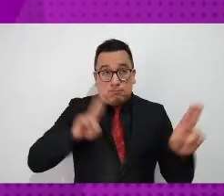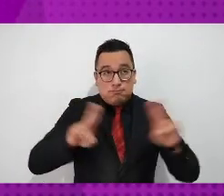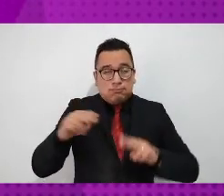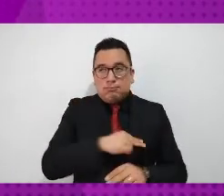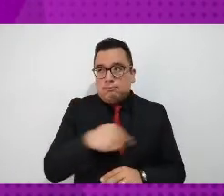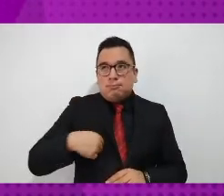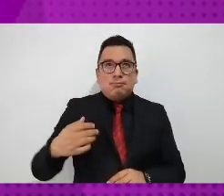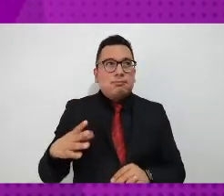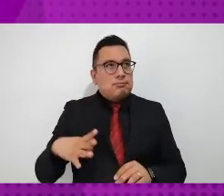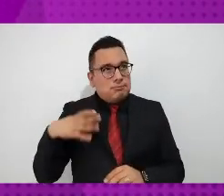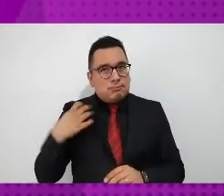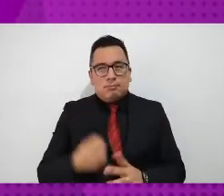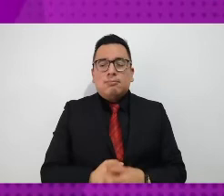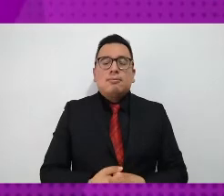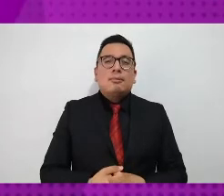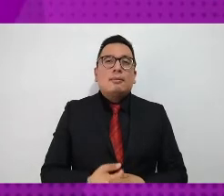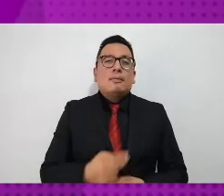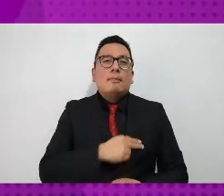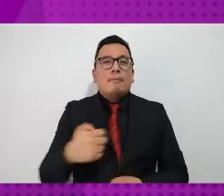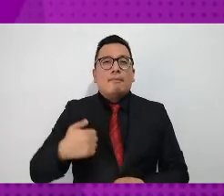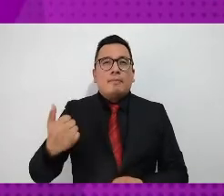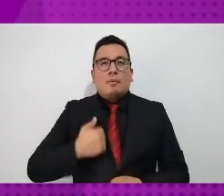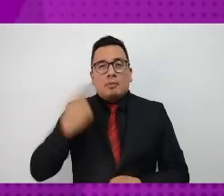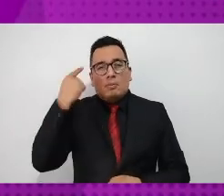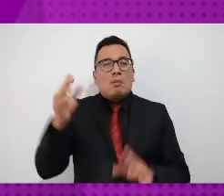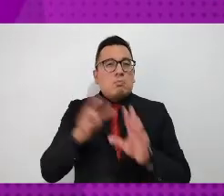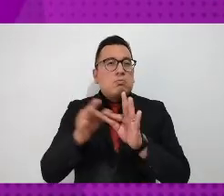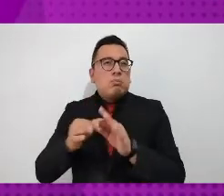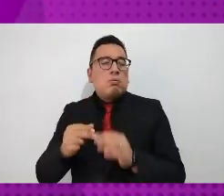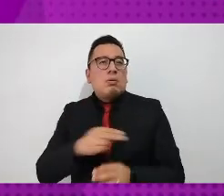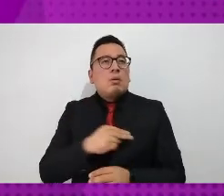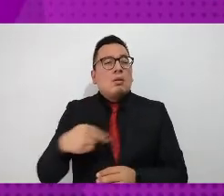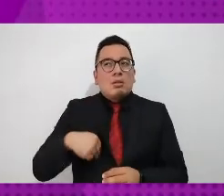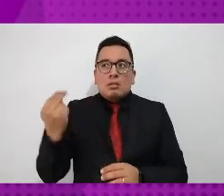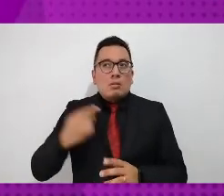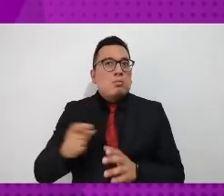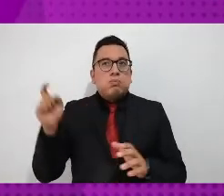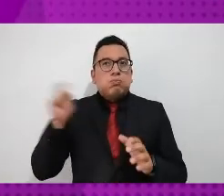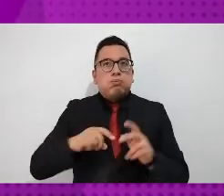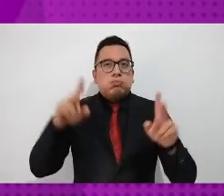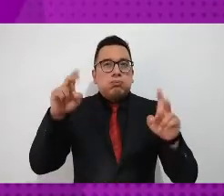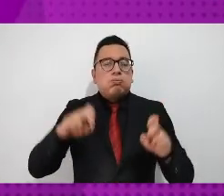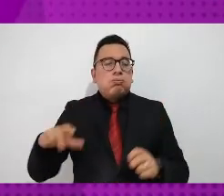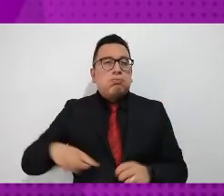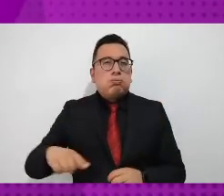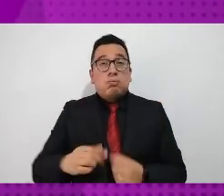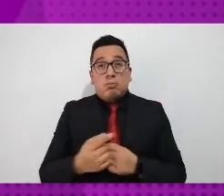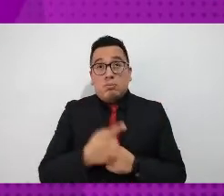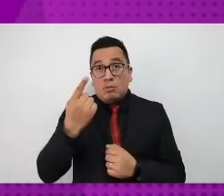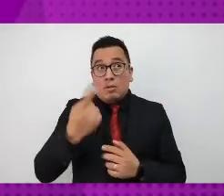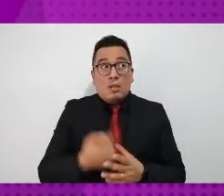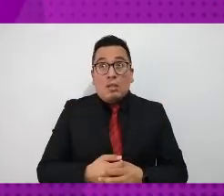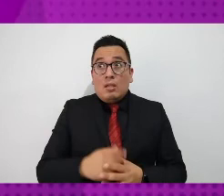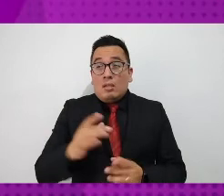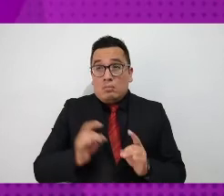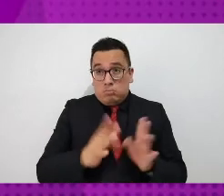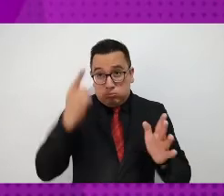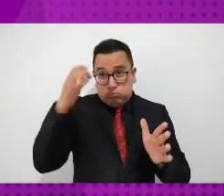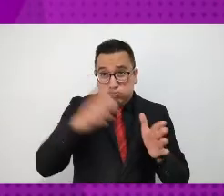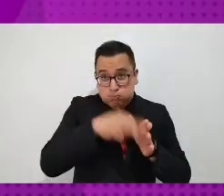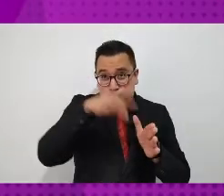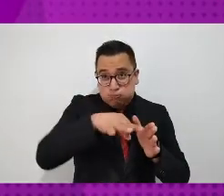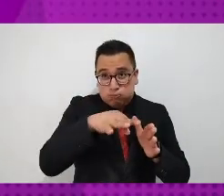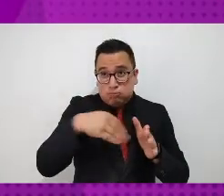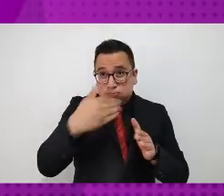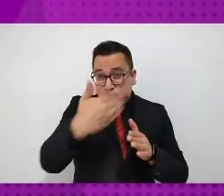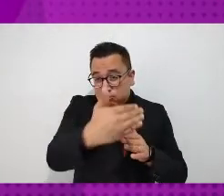utilizarlos de aprovecharlos para dar estos mensajes de que nos involucremos en los asuntos públicos porque lo que ocurre en una elección